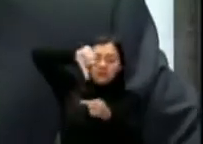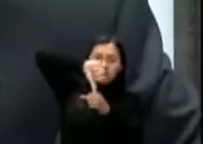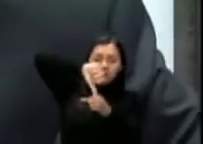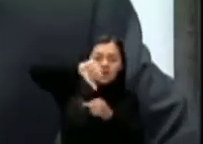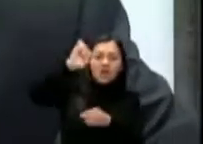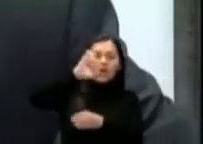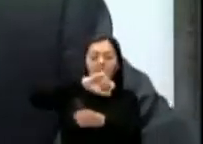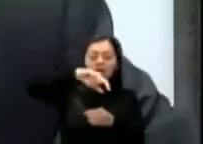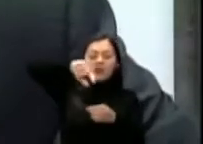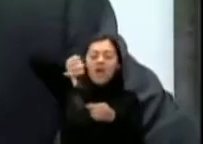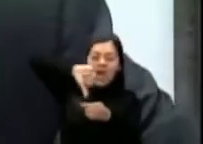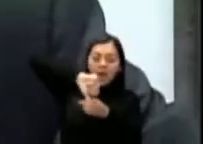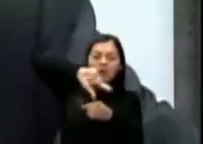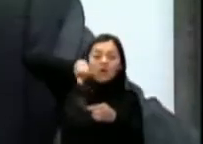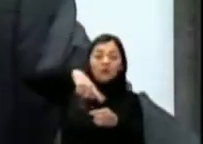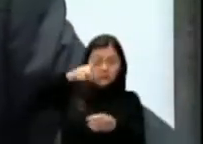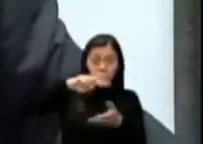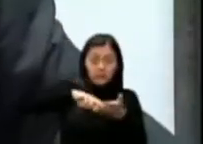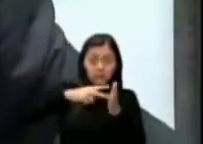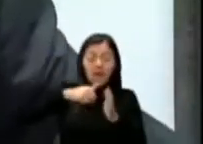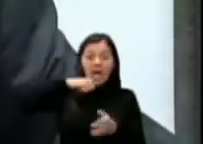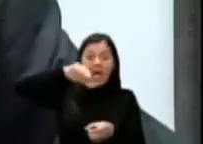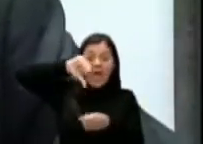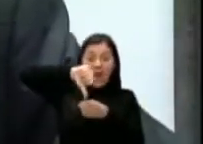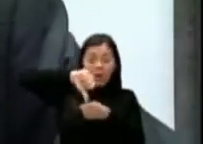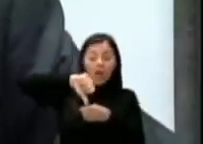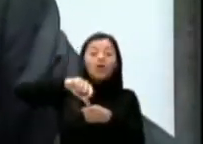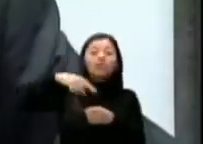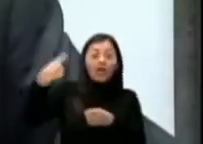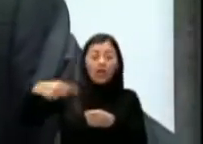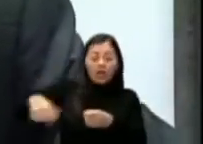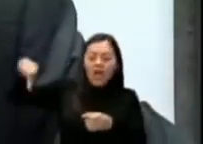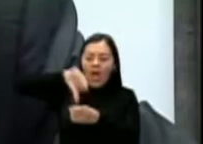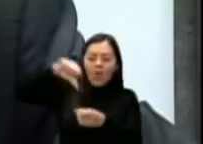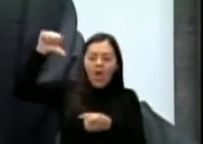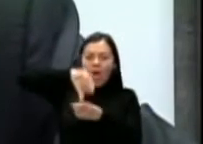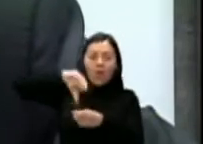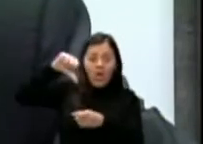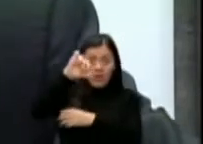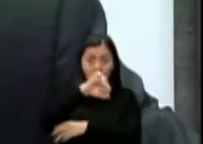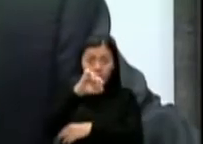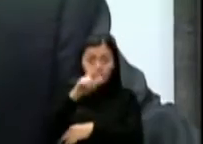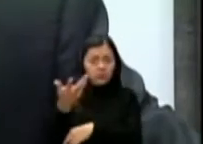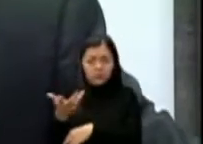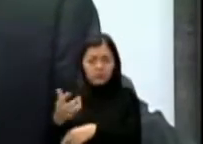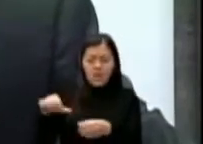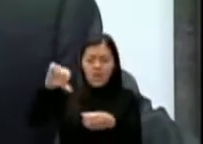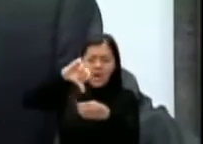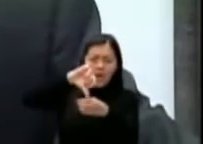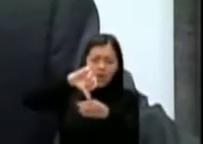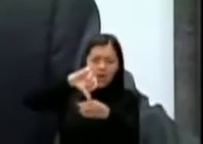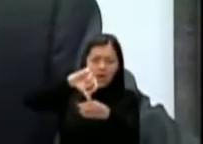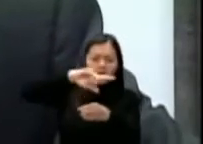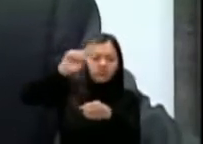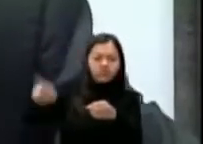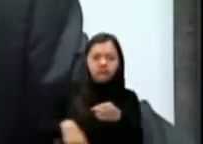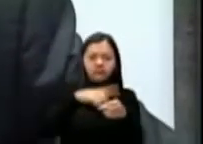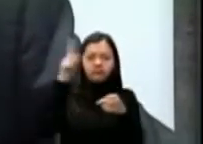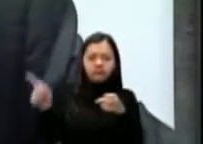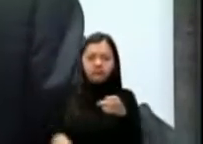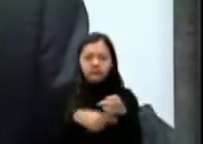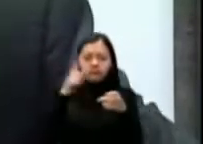calentarse se enfría vuelo está entero bueno este es un proceso no para refrigeración de los procesos químicos pero en todo caso lo único que usted vuelve a